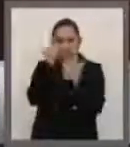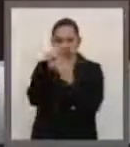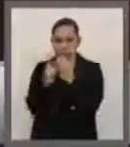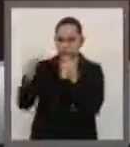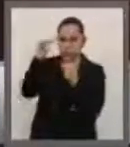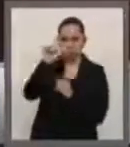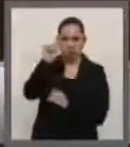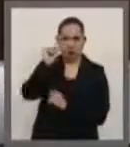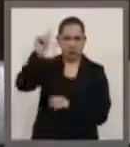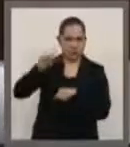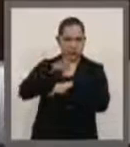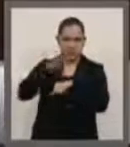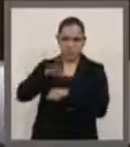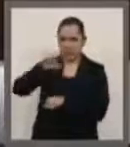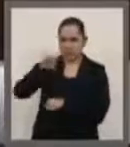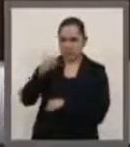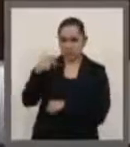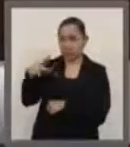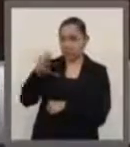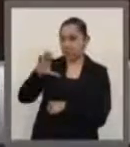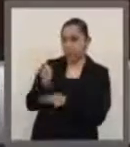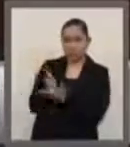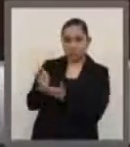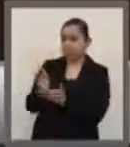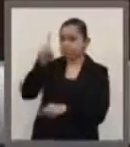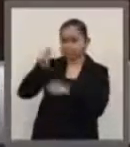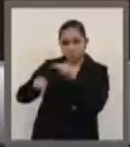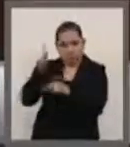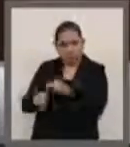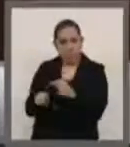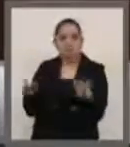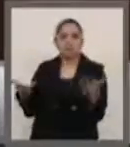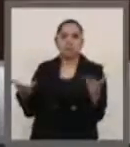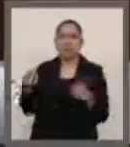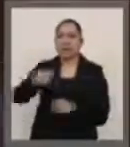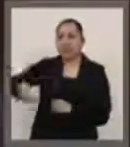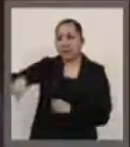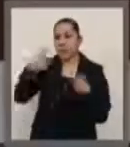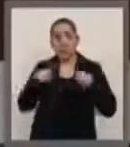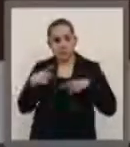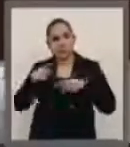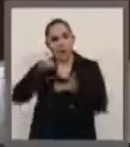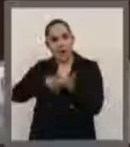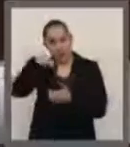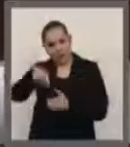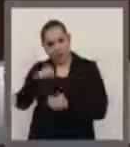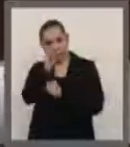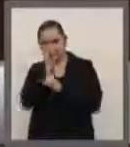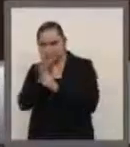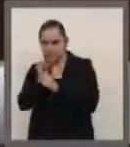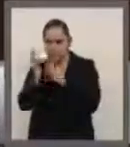de CONACYT, lo que generó la movilización de estudiantes, académicos e investigadores, quienes han